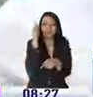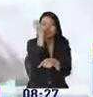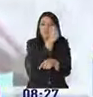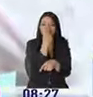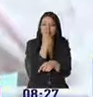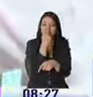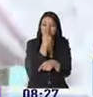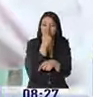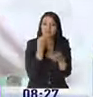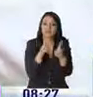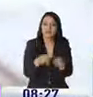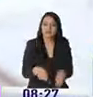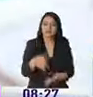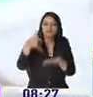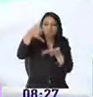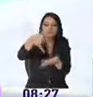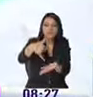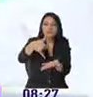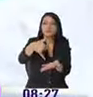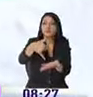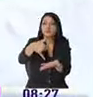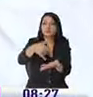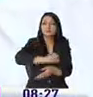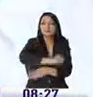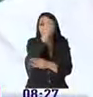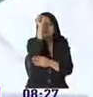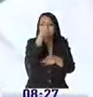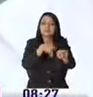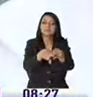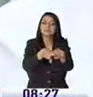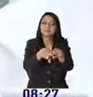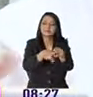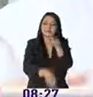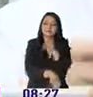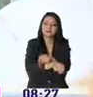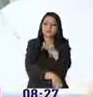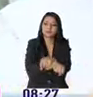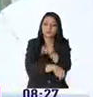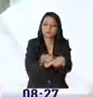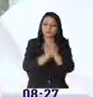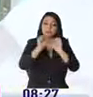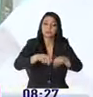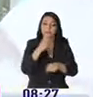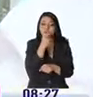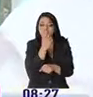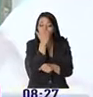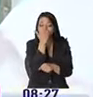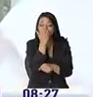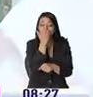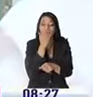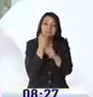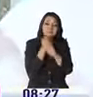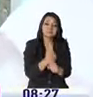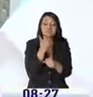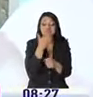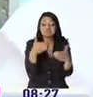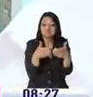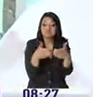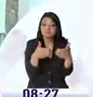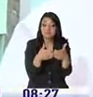un trofeo de deporte que ganamos de un campeonato. Y eso era para ver si aquí se fundaba una organización para